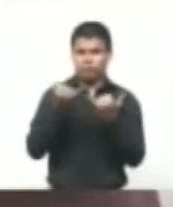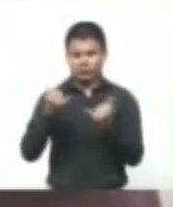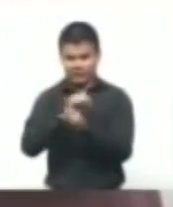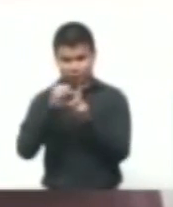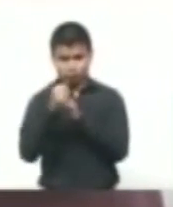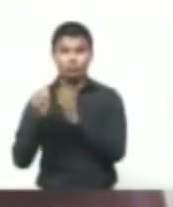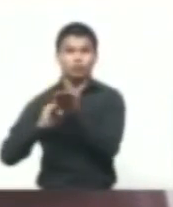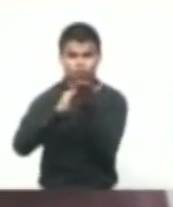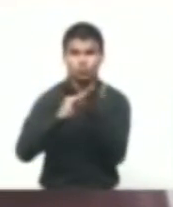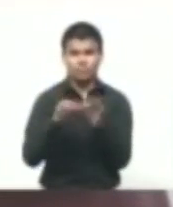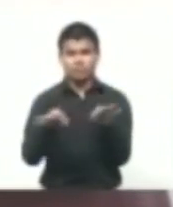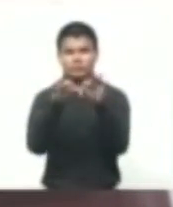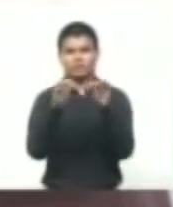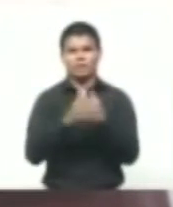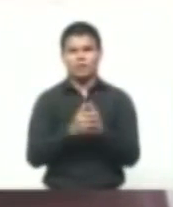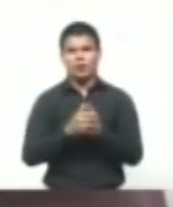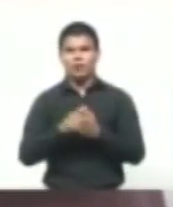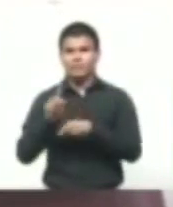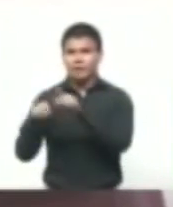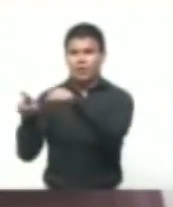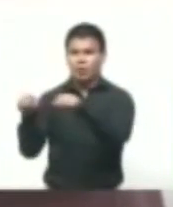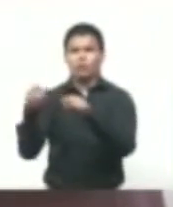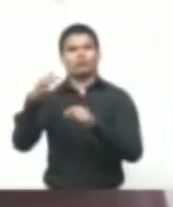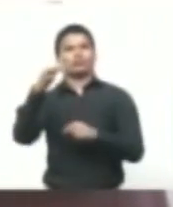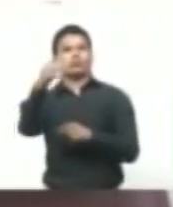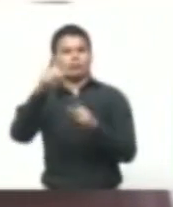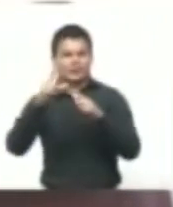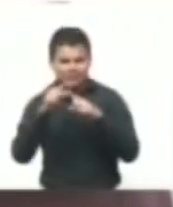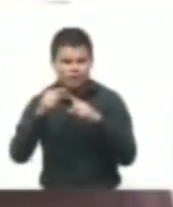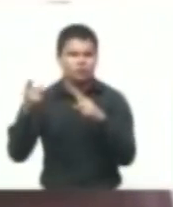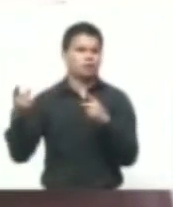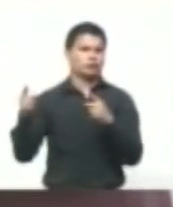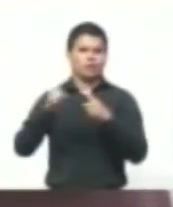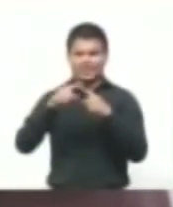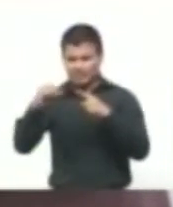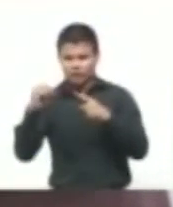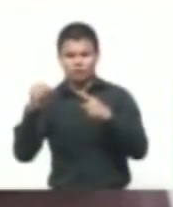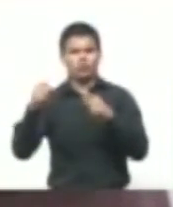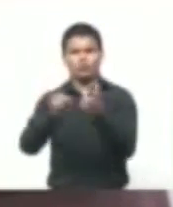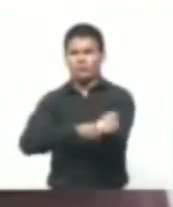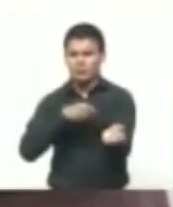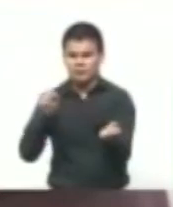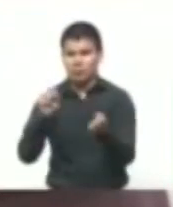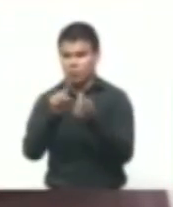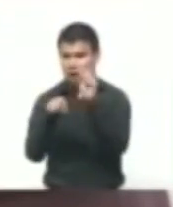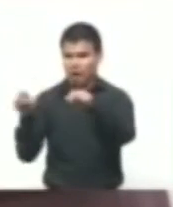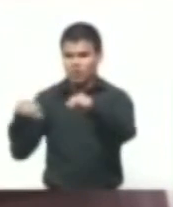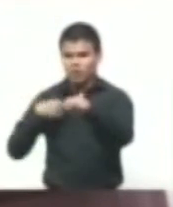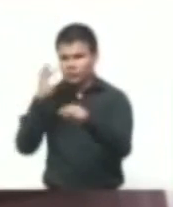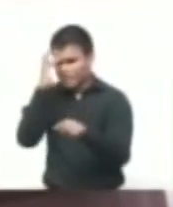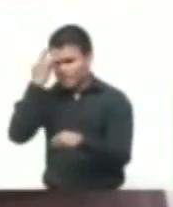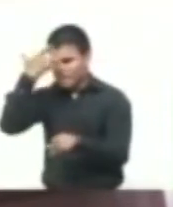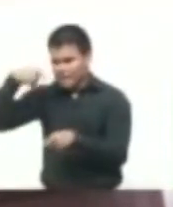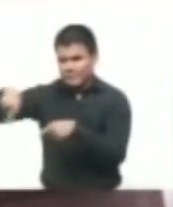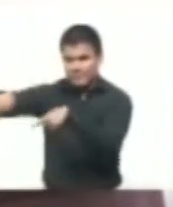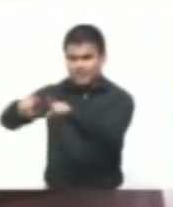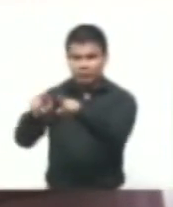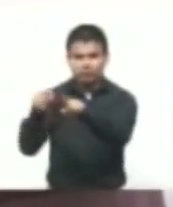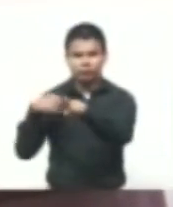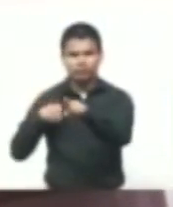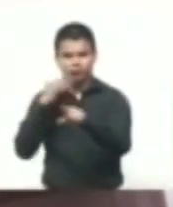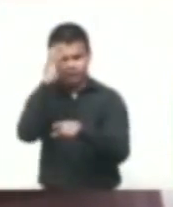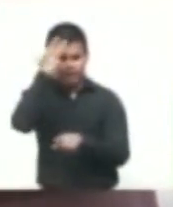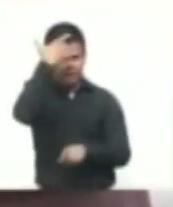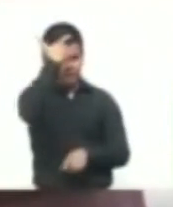duermen promiscuamente el tío, el hermano, el primo, es posible que allí se cometa un delito con más frecuencia que en